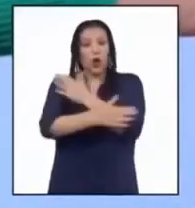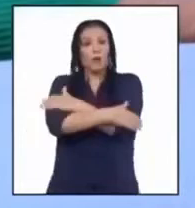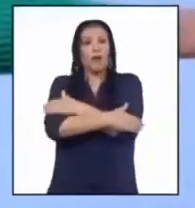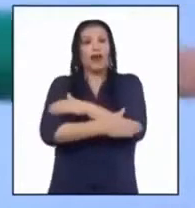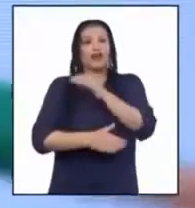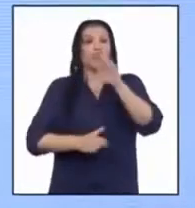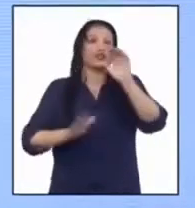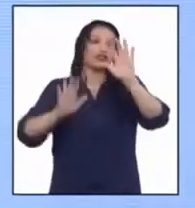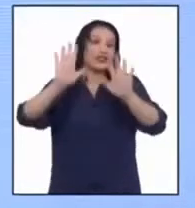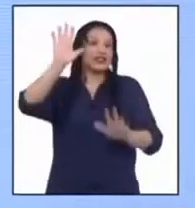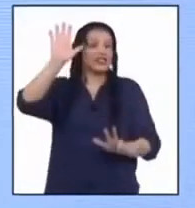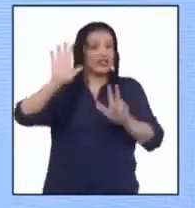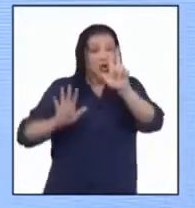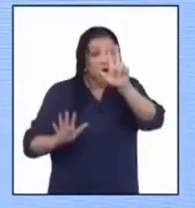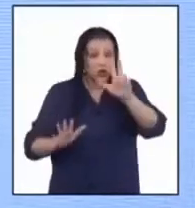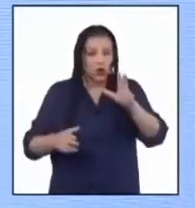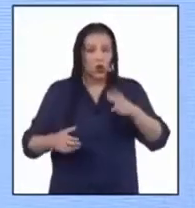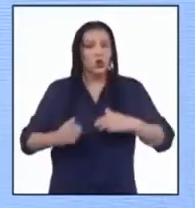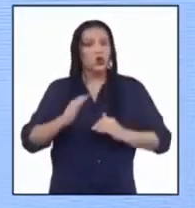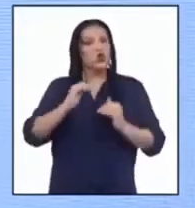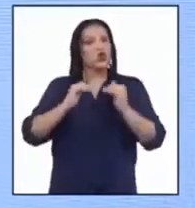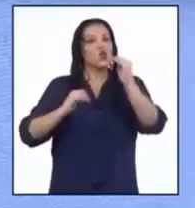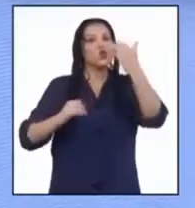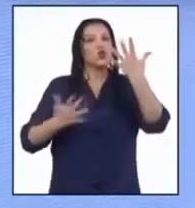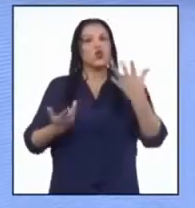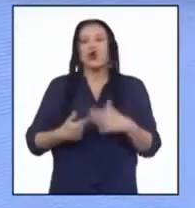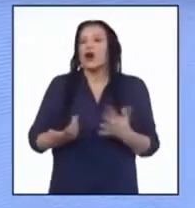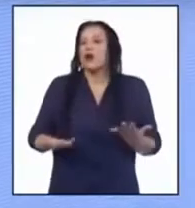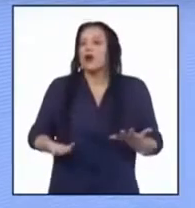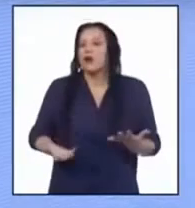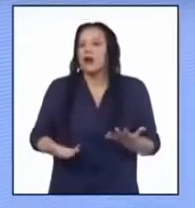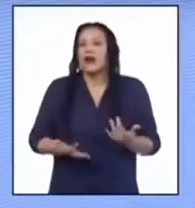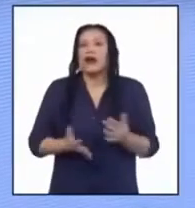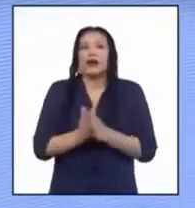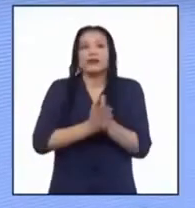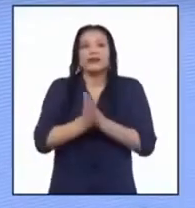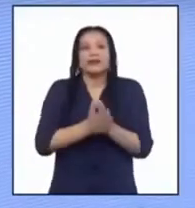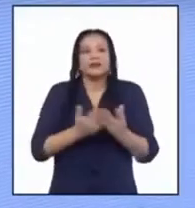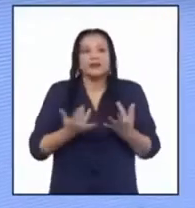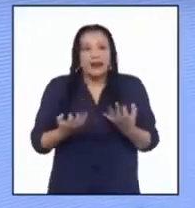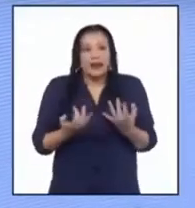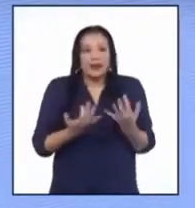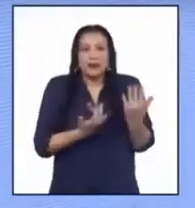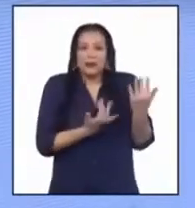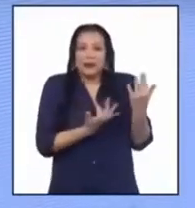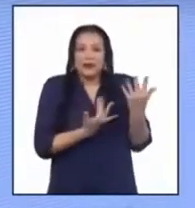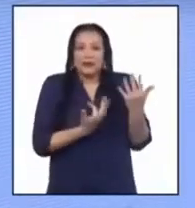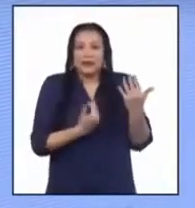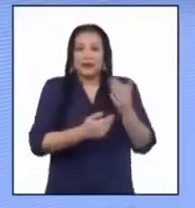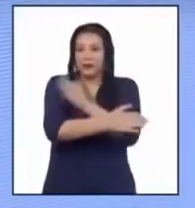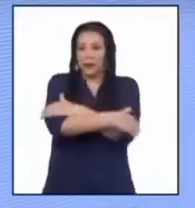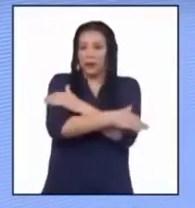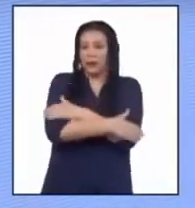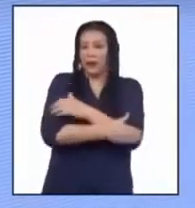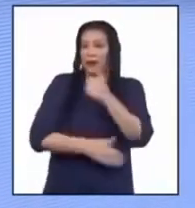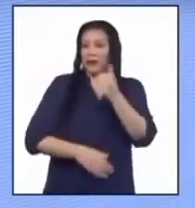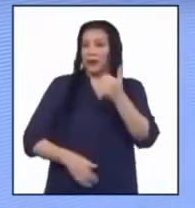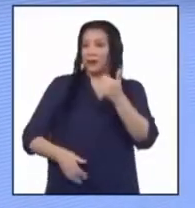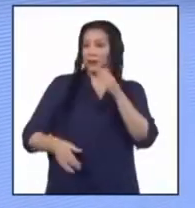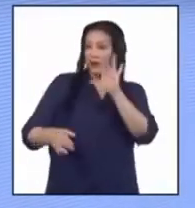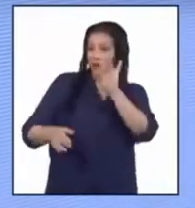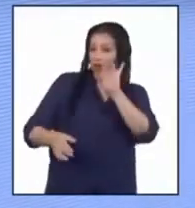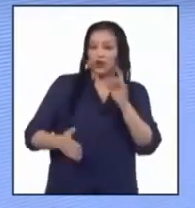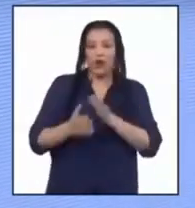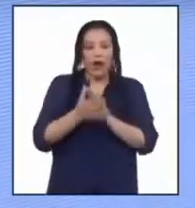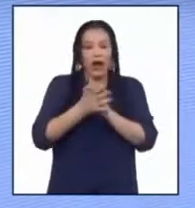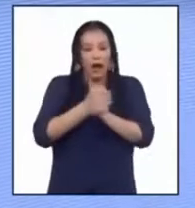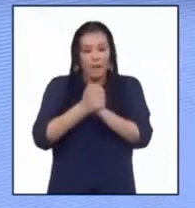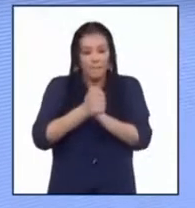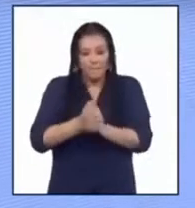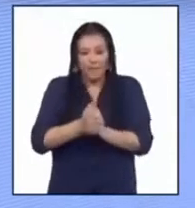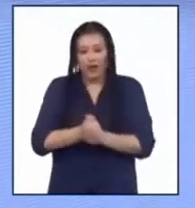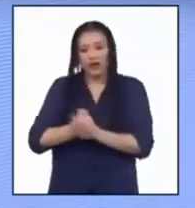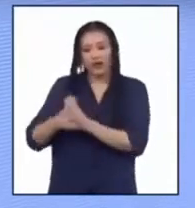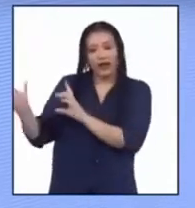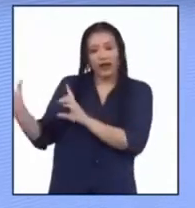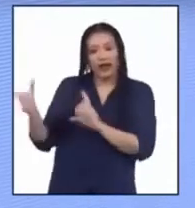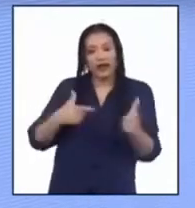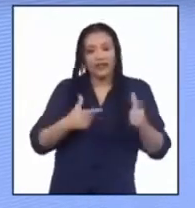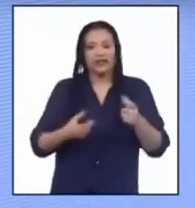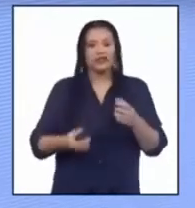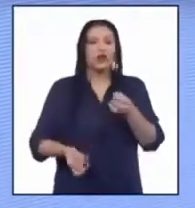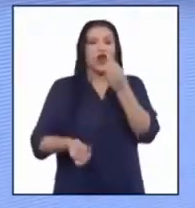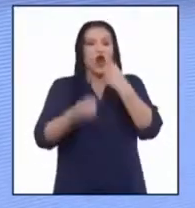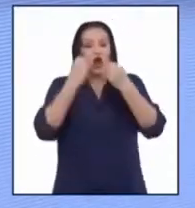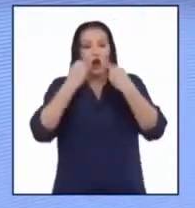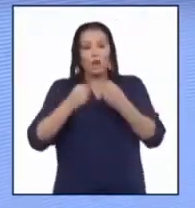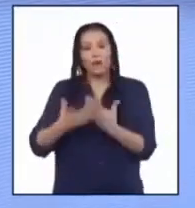de edad. ¡Wow! ¿Cuánto tiempo ha pasado Lucho deseando cumplir la mayoría de edad? Sus amigos están listos, han preparado los bocaditos, los globos,